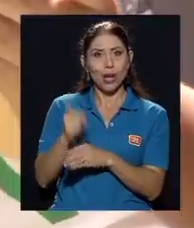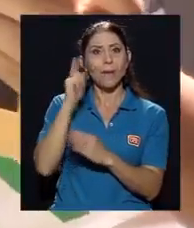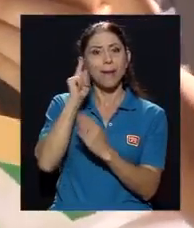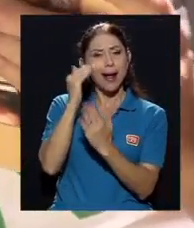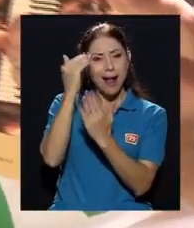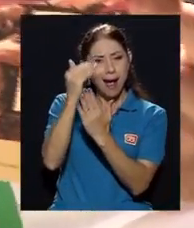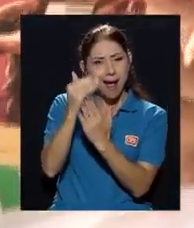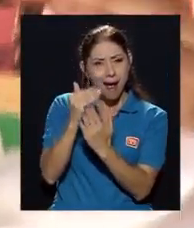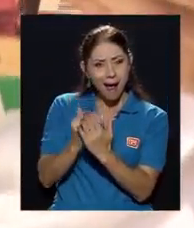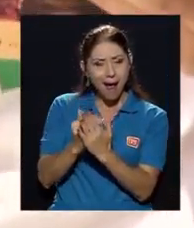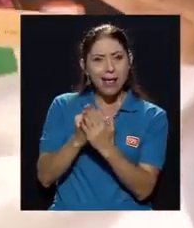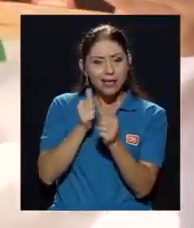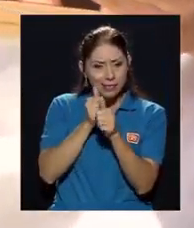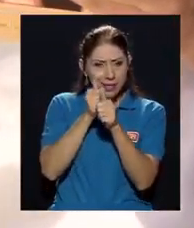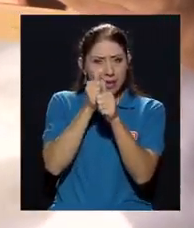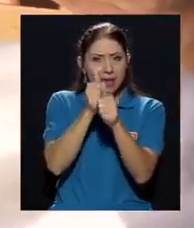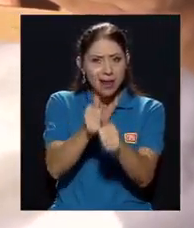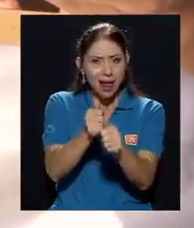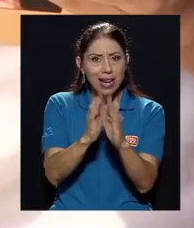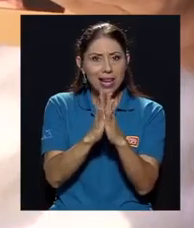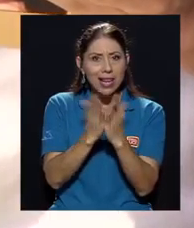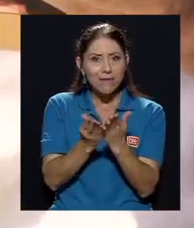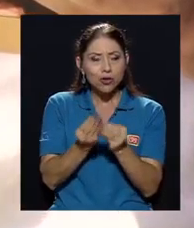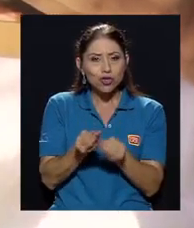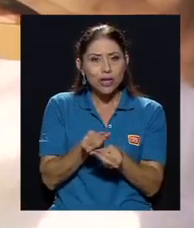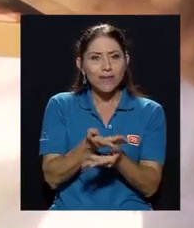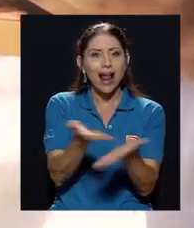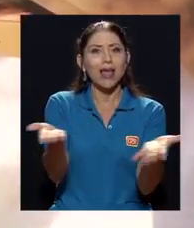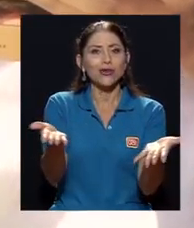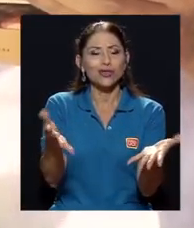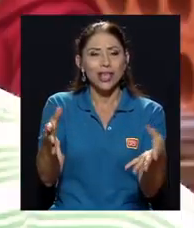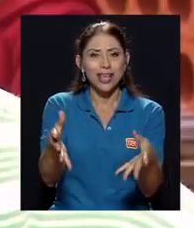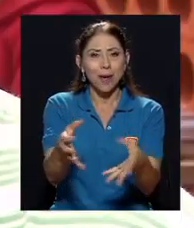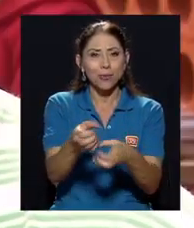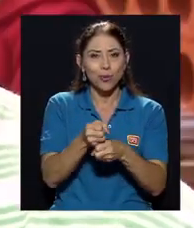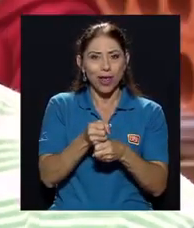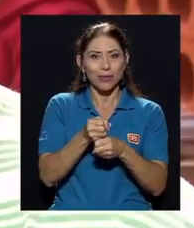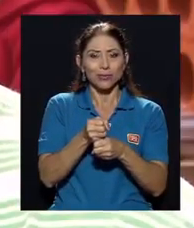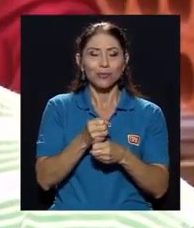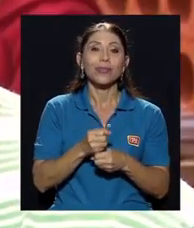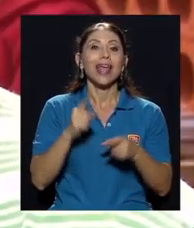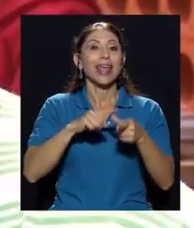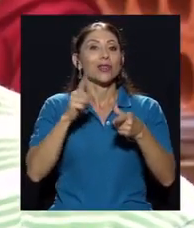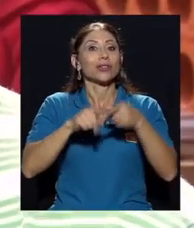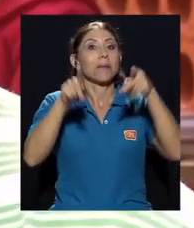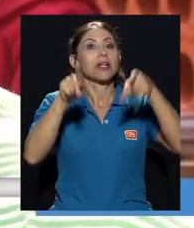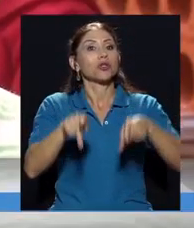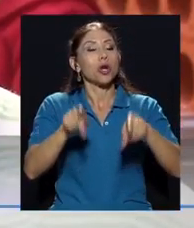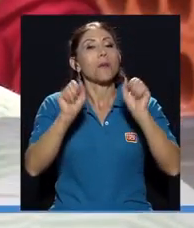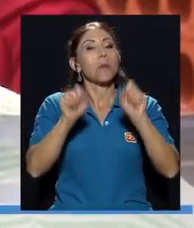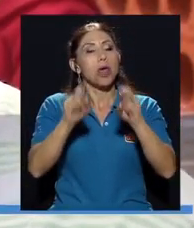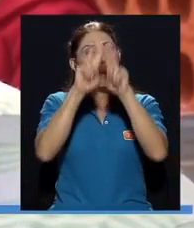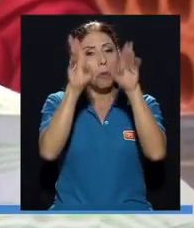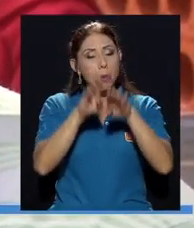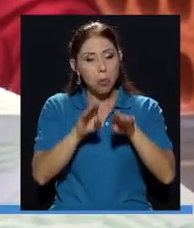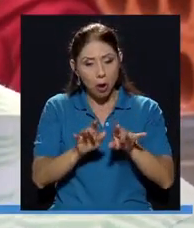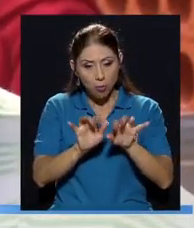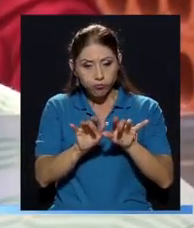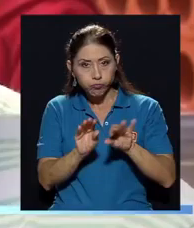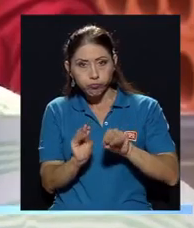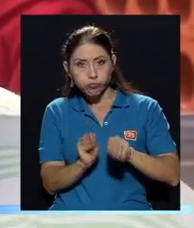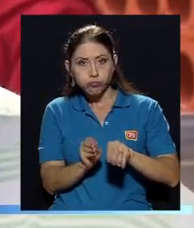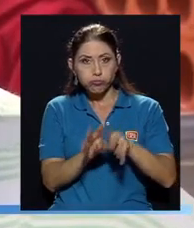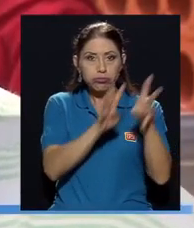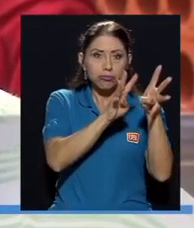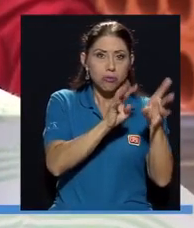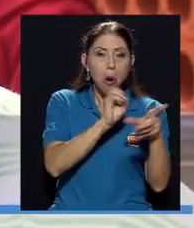a los libros liberados y capturados. Entonces la persona ingresa a la plataforma, registra, puede ser que ya tenga la cuenta o